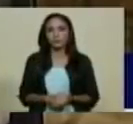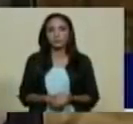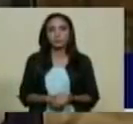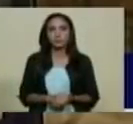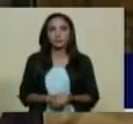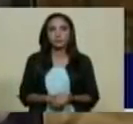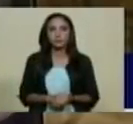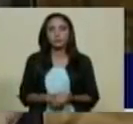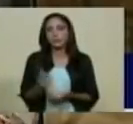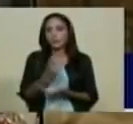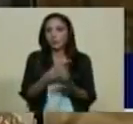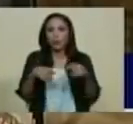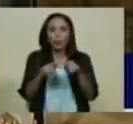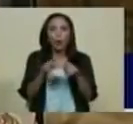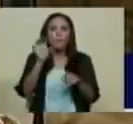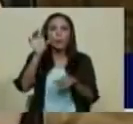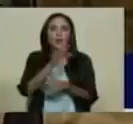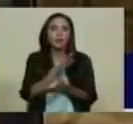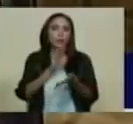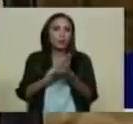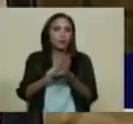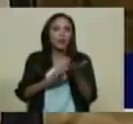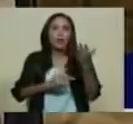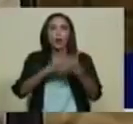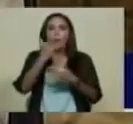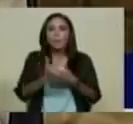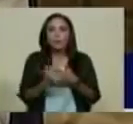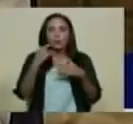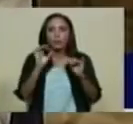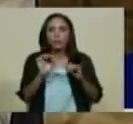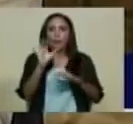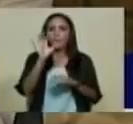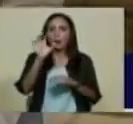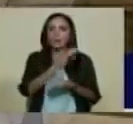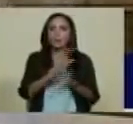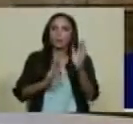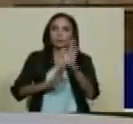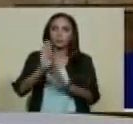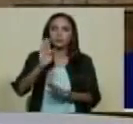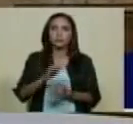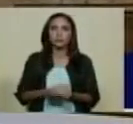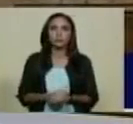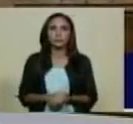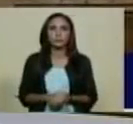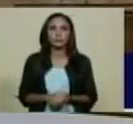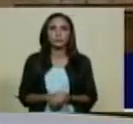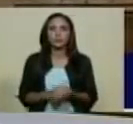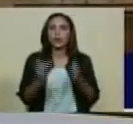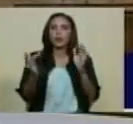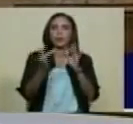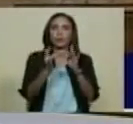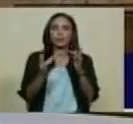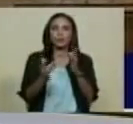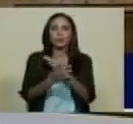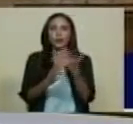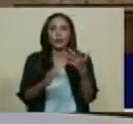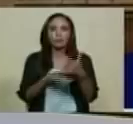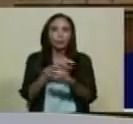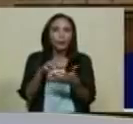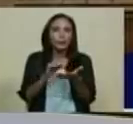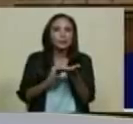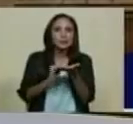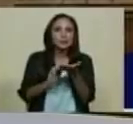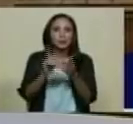país exitoso, un proyecto de país próspero. Así mismo es, bueno, tenemos problemas en el pase. ¿Va a ser resuelto o no va